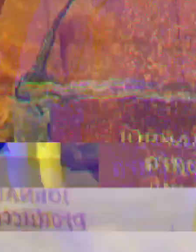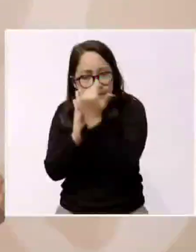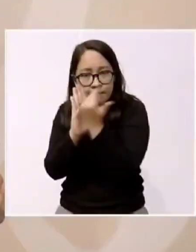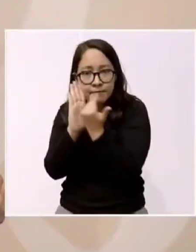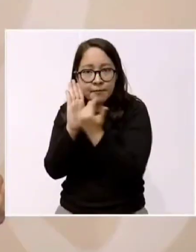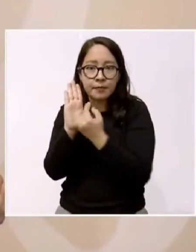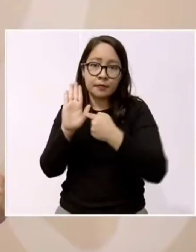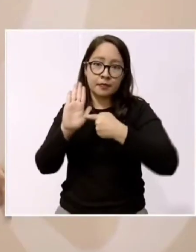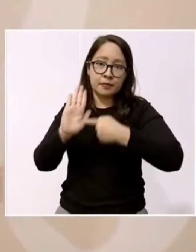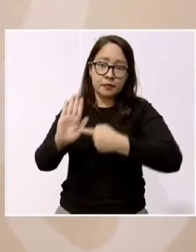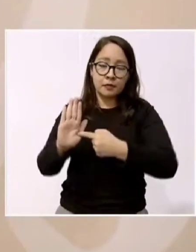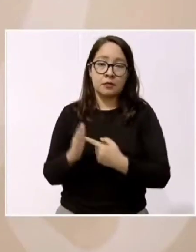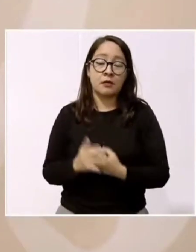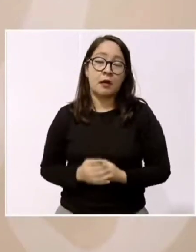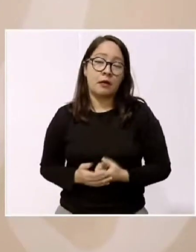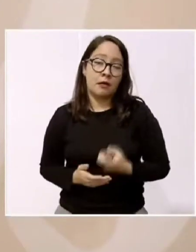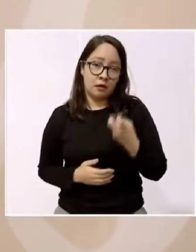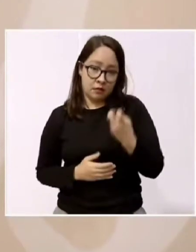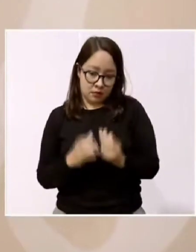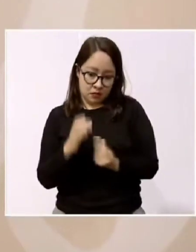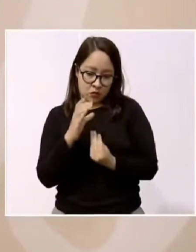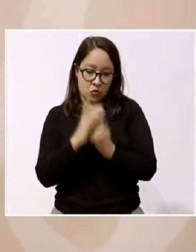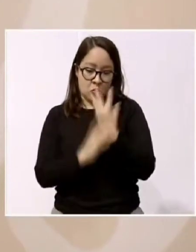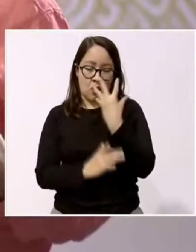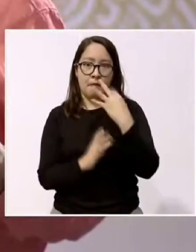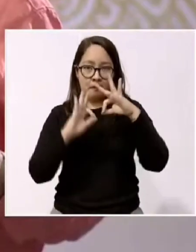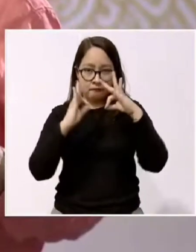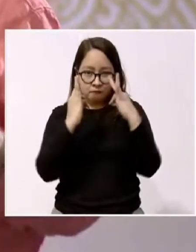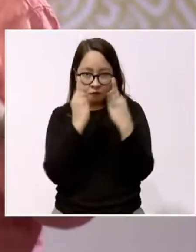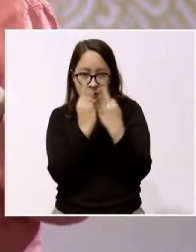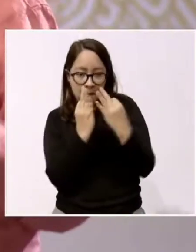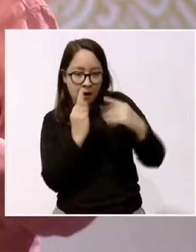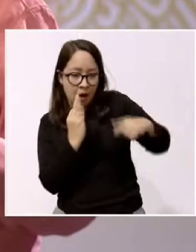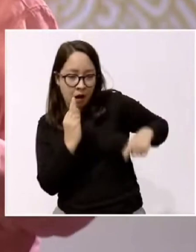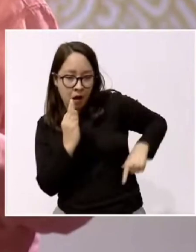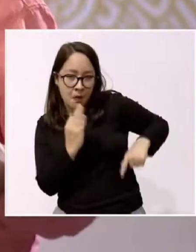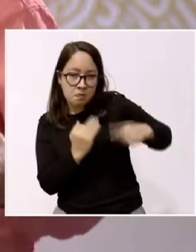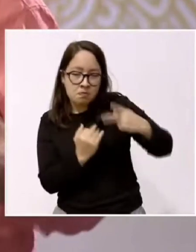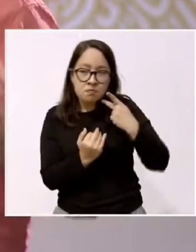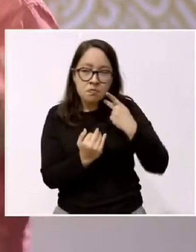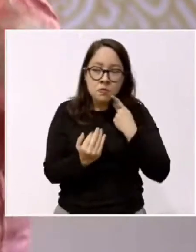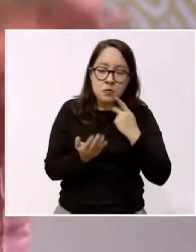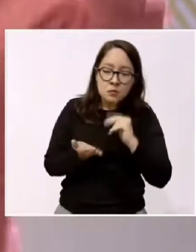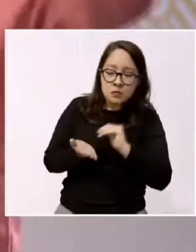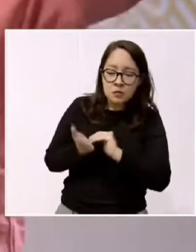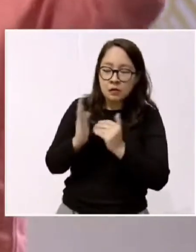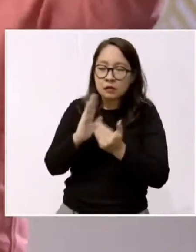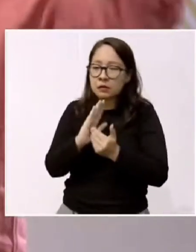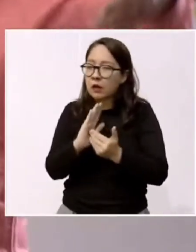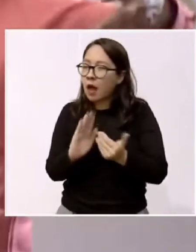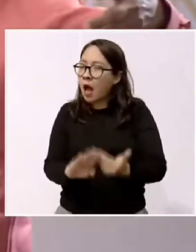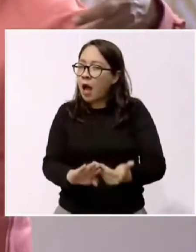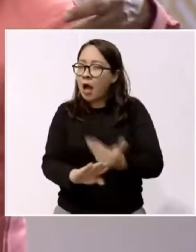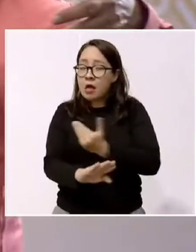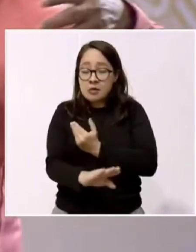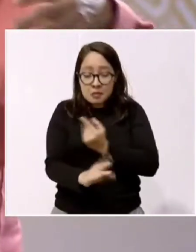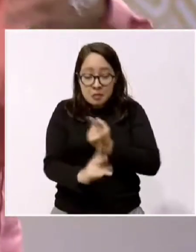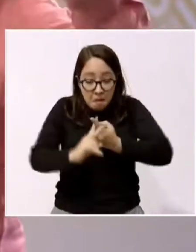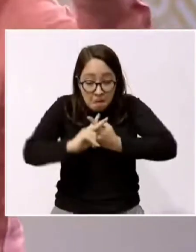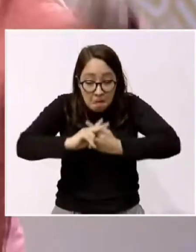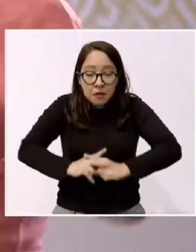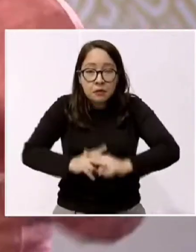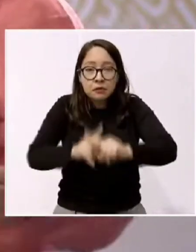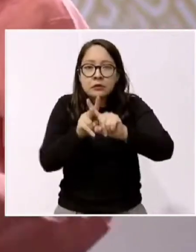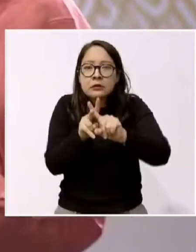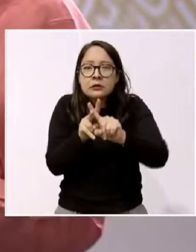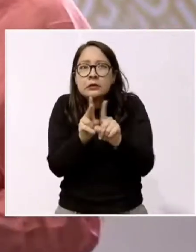última. Sí, gente, esto no se acaba. El presidente López Obrador anunció una nueva marcha